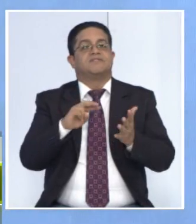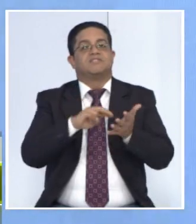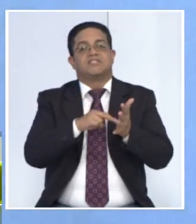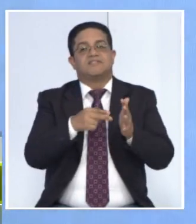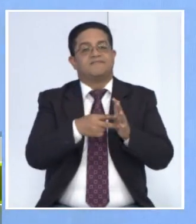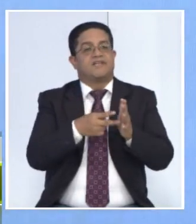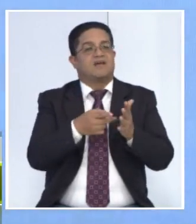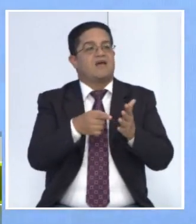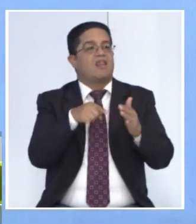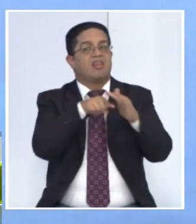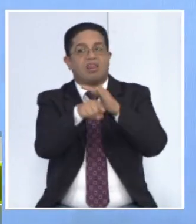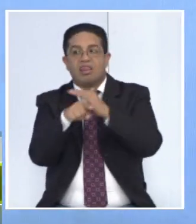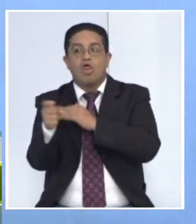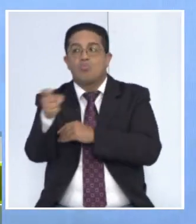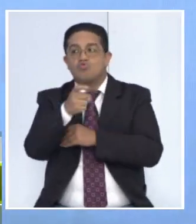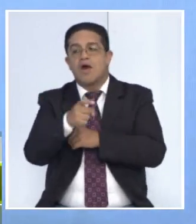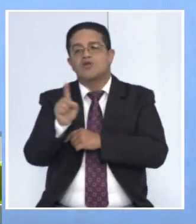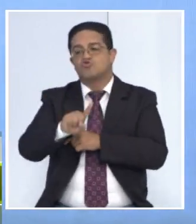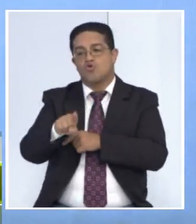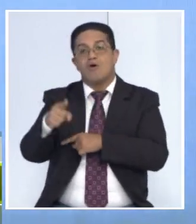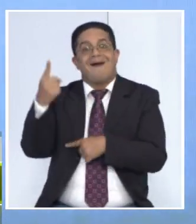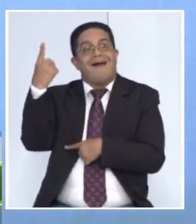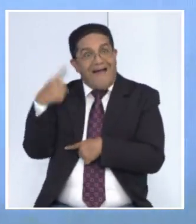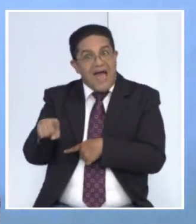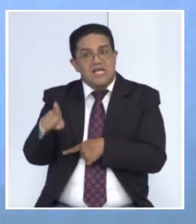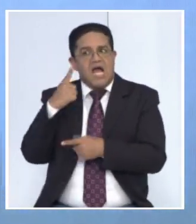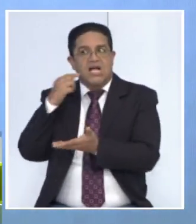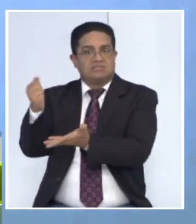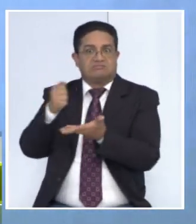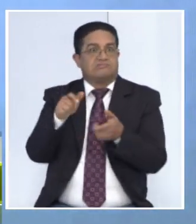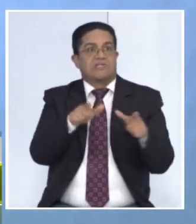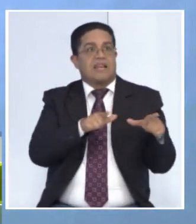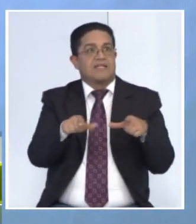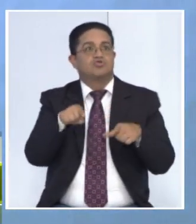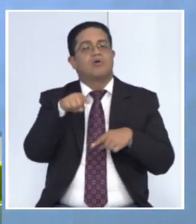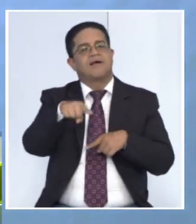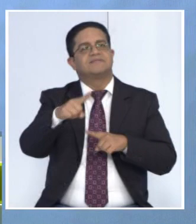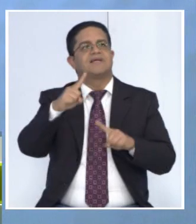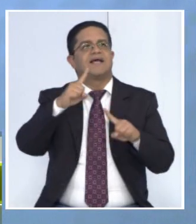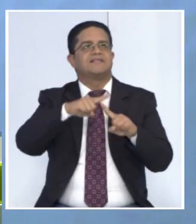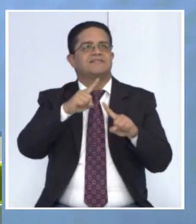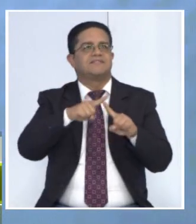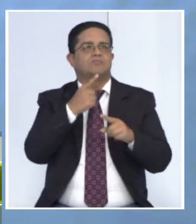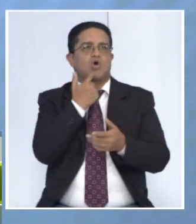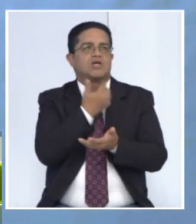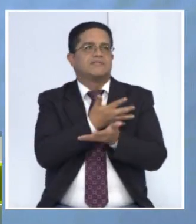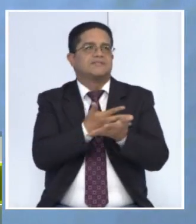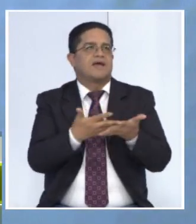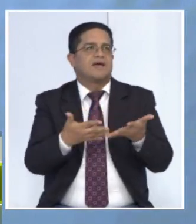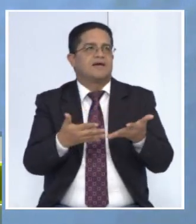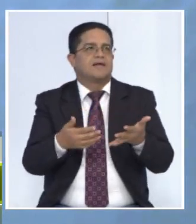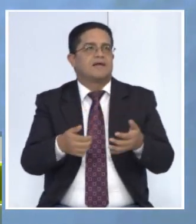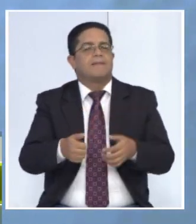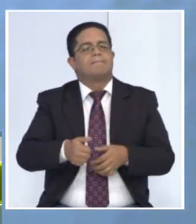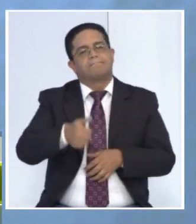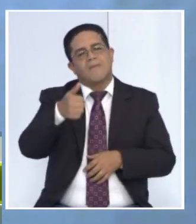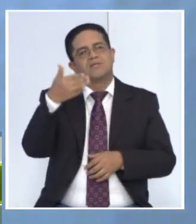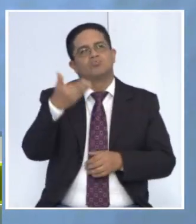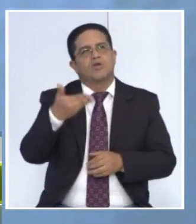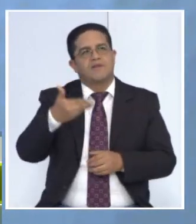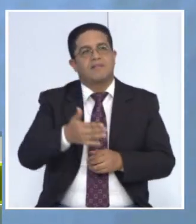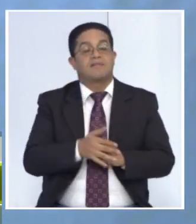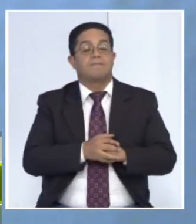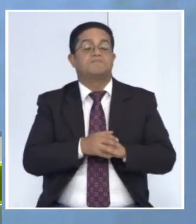de dilación, sino inmediatamente que lo requiera, y entonces ese va a ser el tipo de sangre más universal.